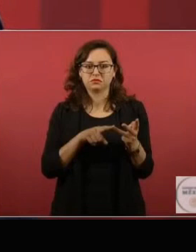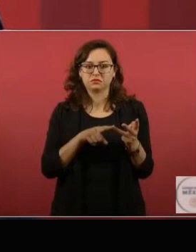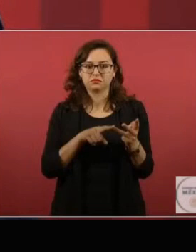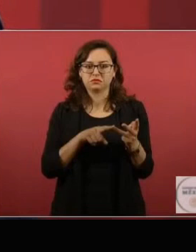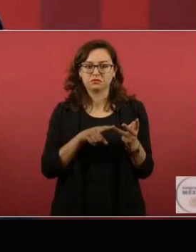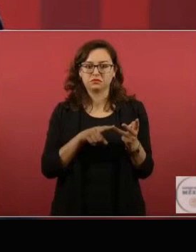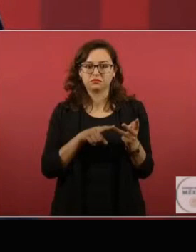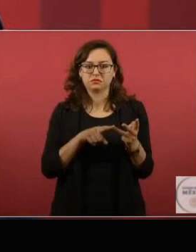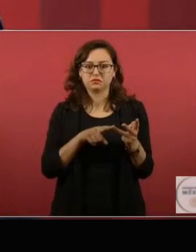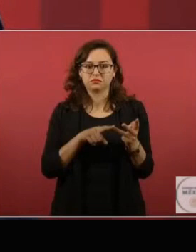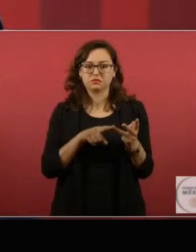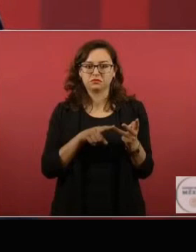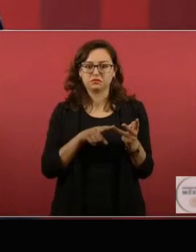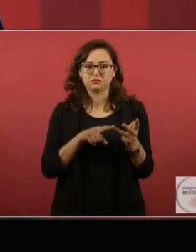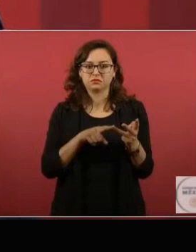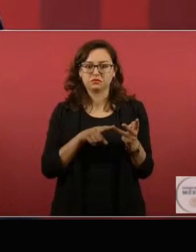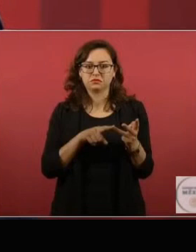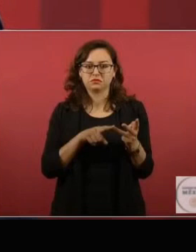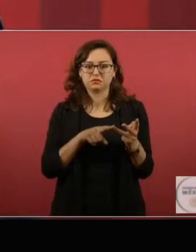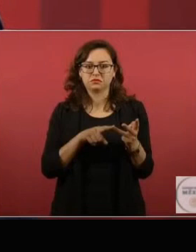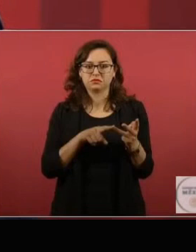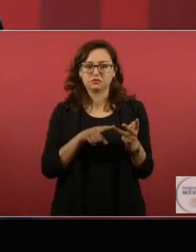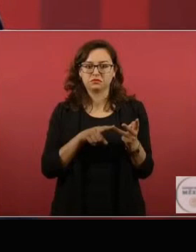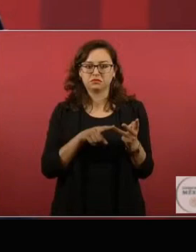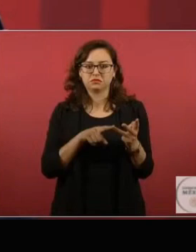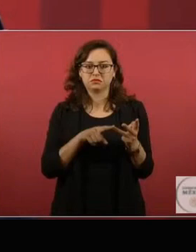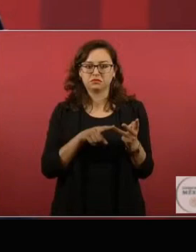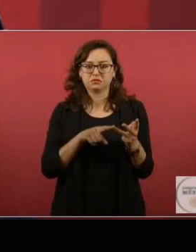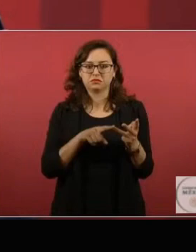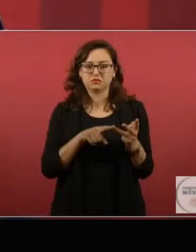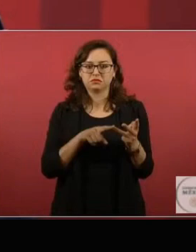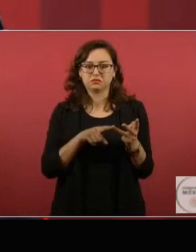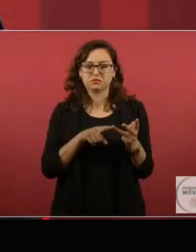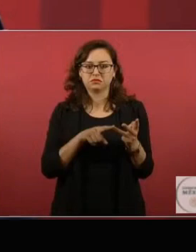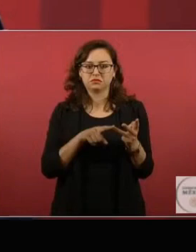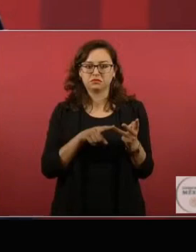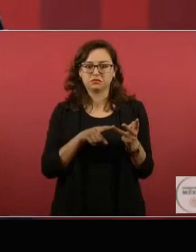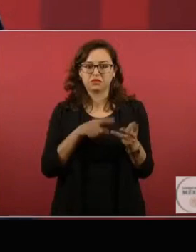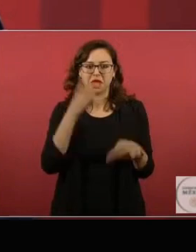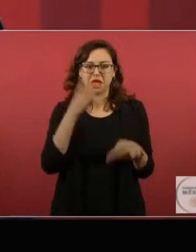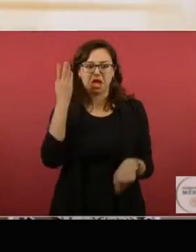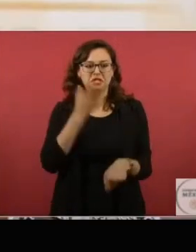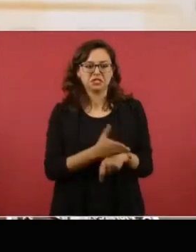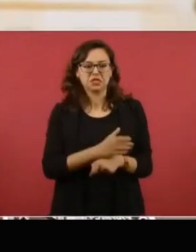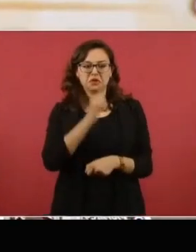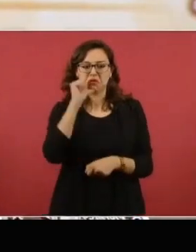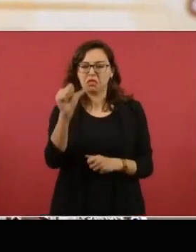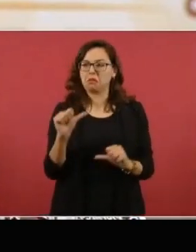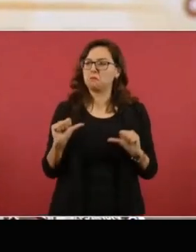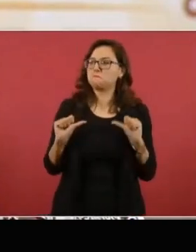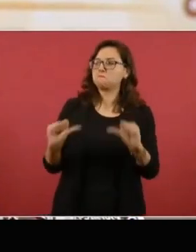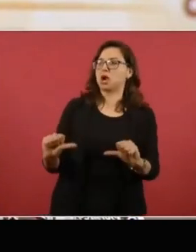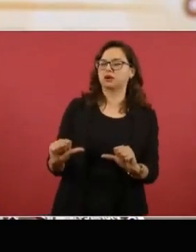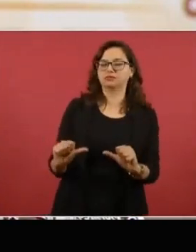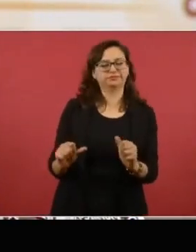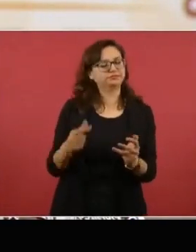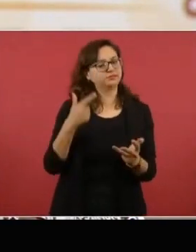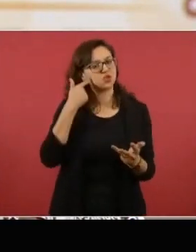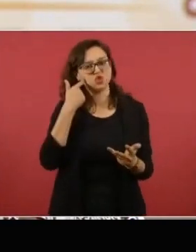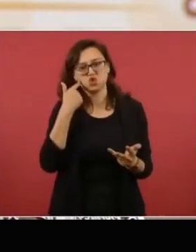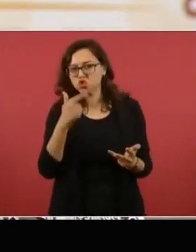por lo que van haciendo morena ni todo lo que dicen estos sinvergüenzas esta es la realidad no quiere